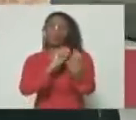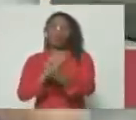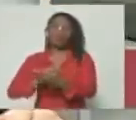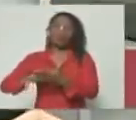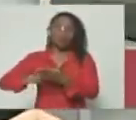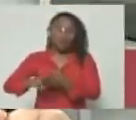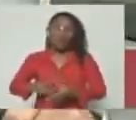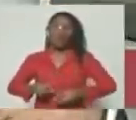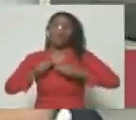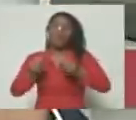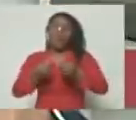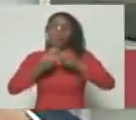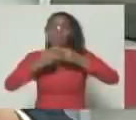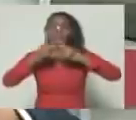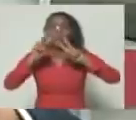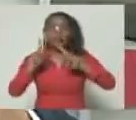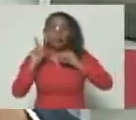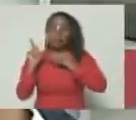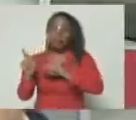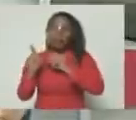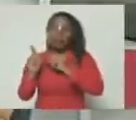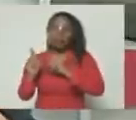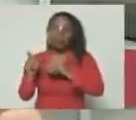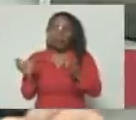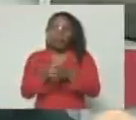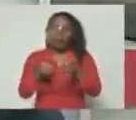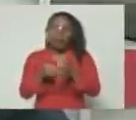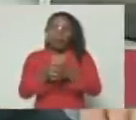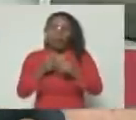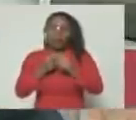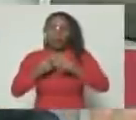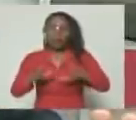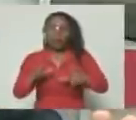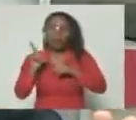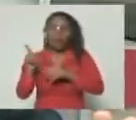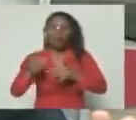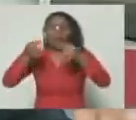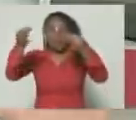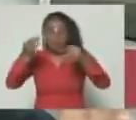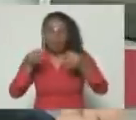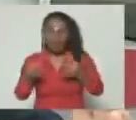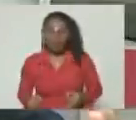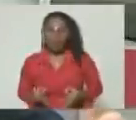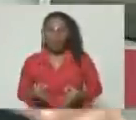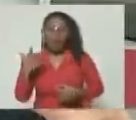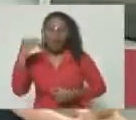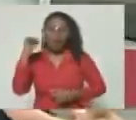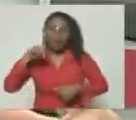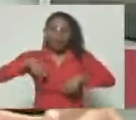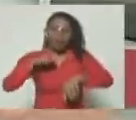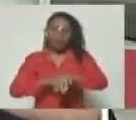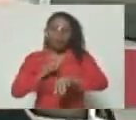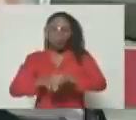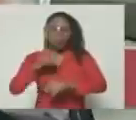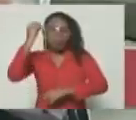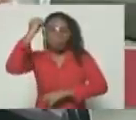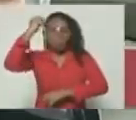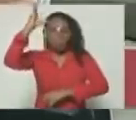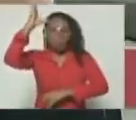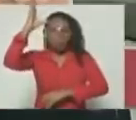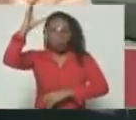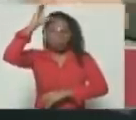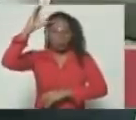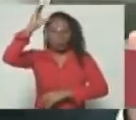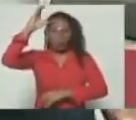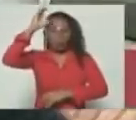que garantizar la paz, y esta comisión plural es la que seguramente tiene en este momento la capacidad de